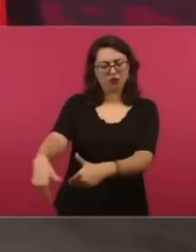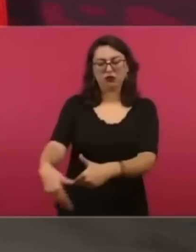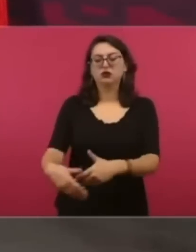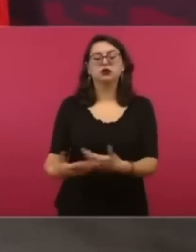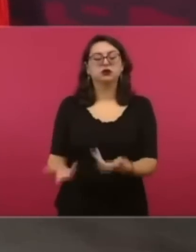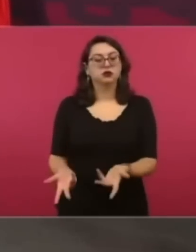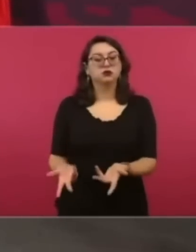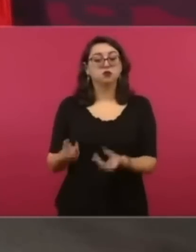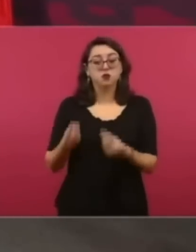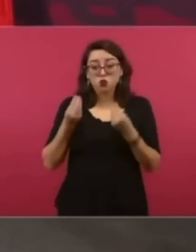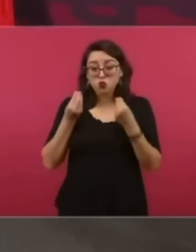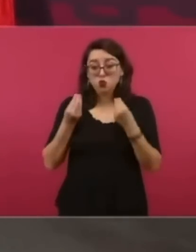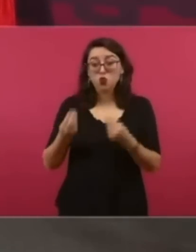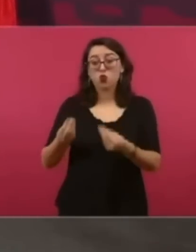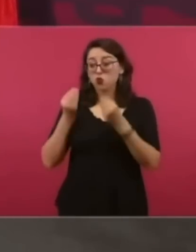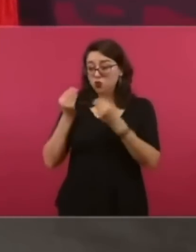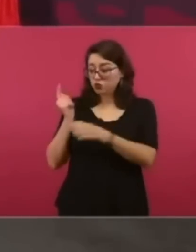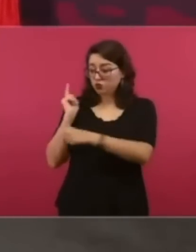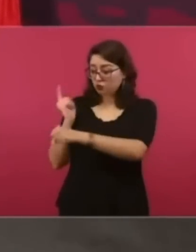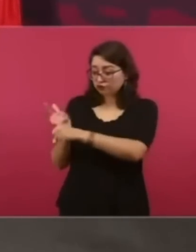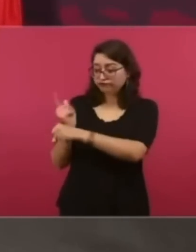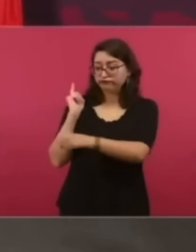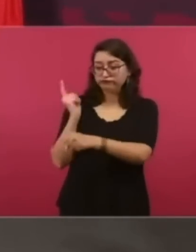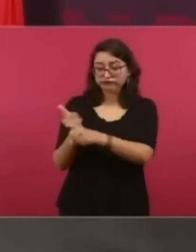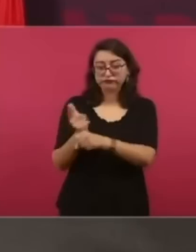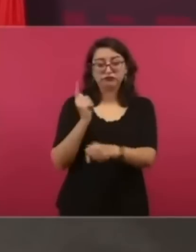hay como